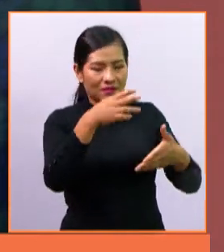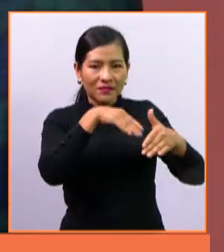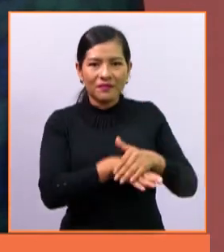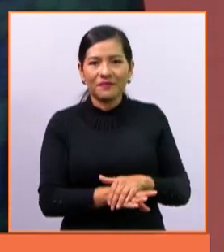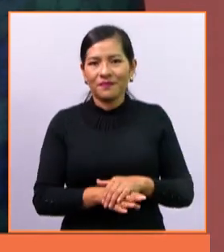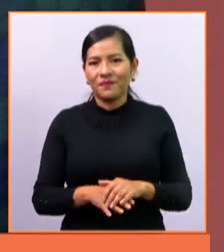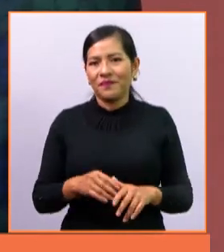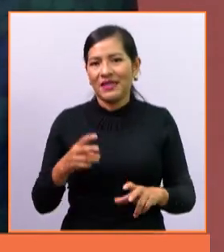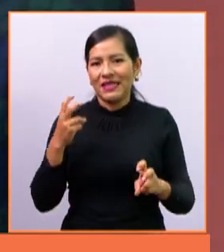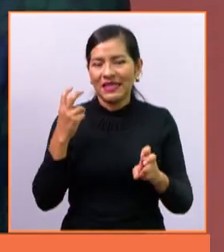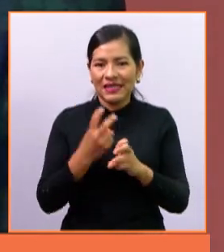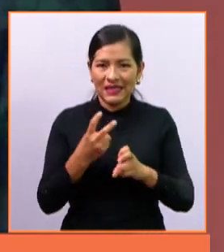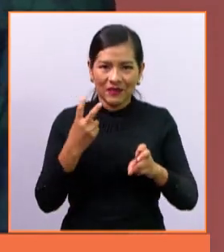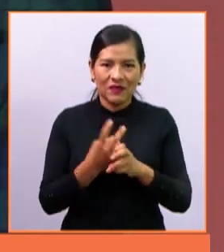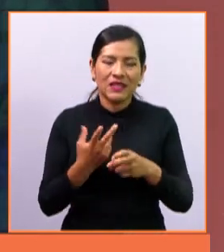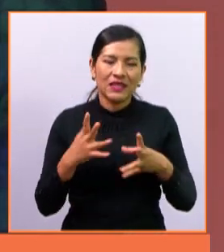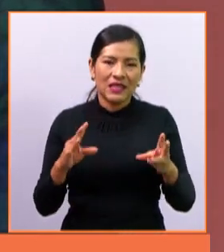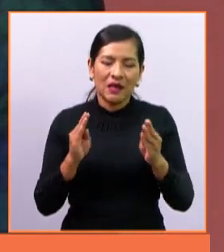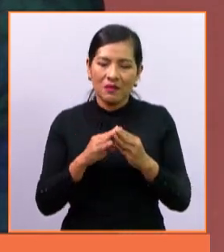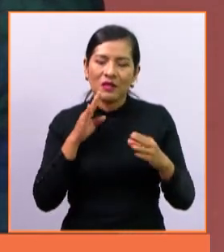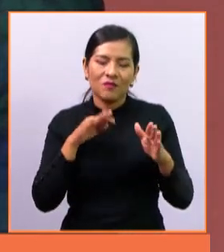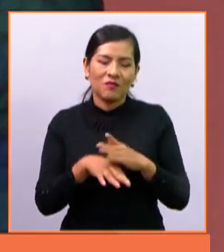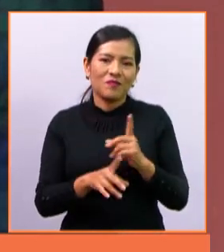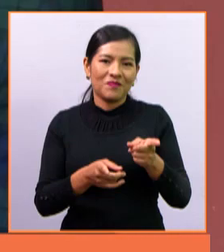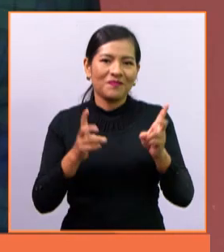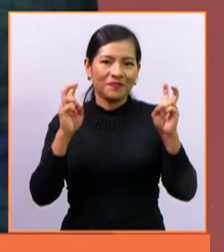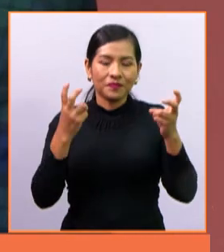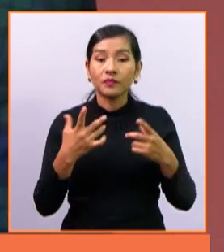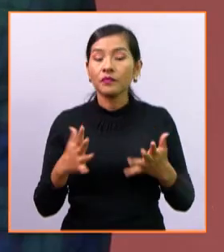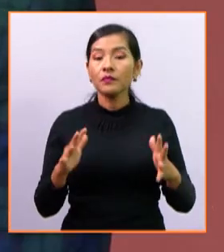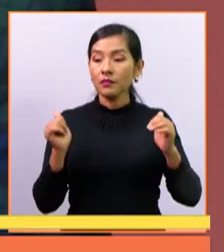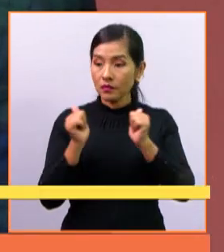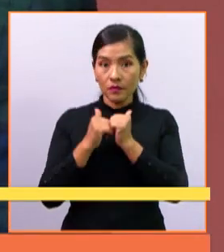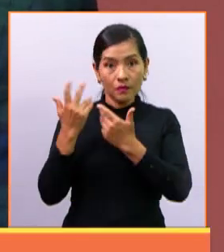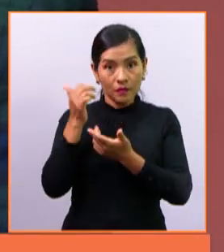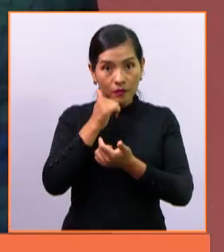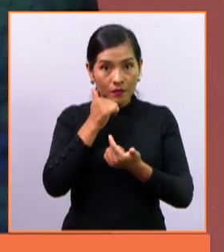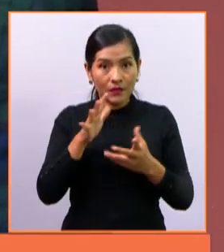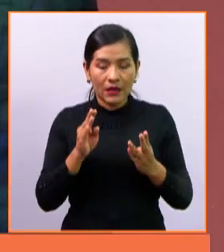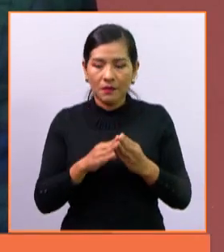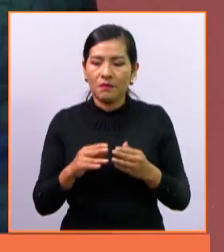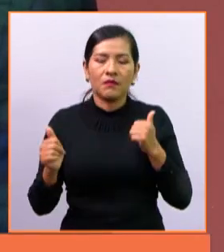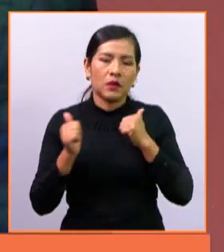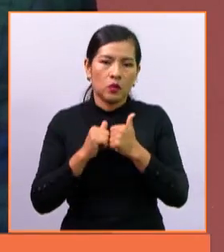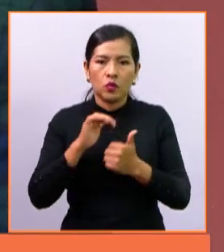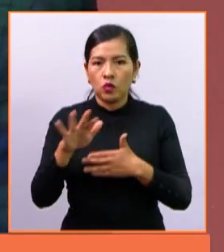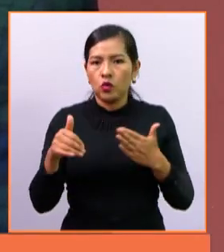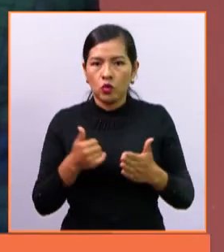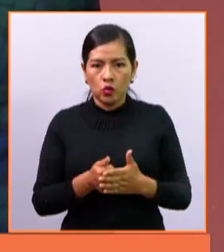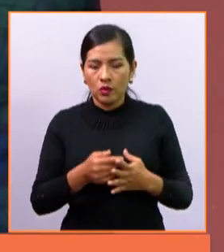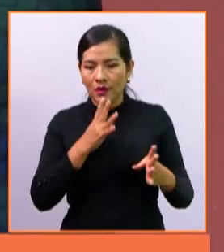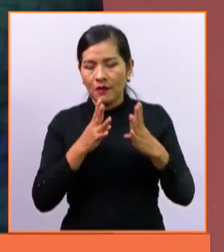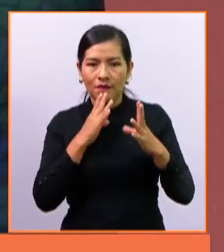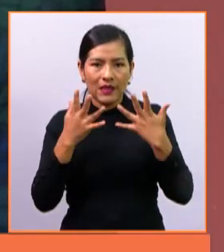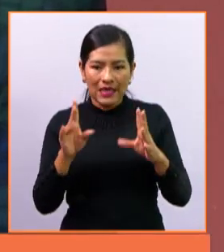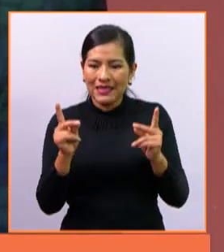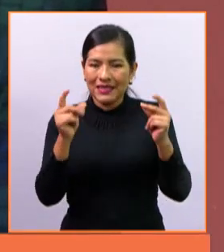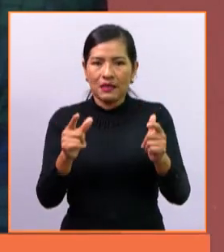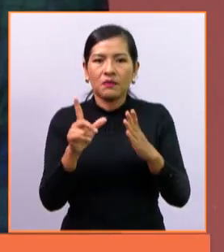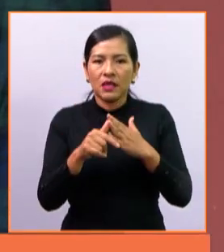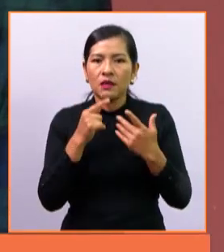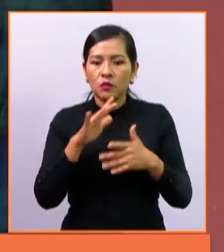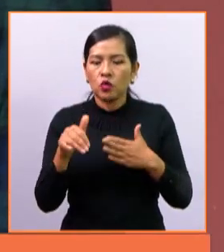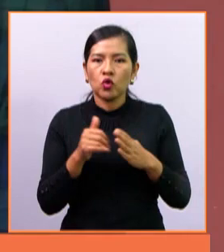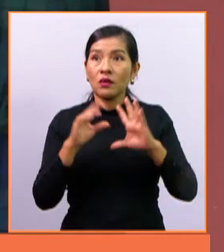Esa es una anécdota interesante, ¿no? Sí. Y estábamos con ella, estábamos haciendo la escena con ella. Y estábamos hablando y de repente la cabina